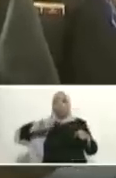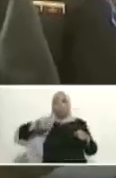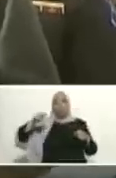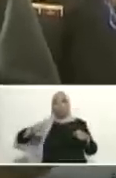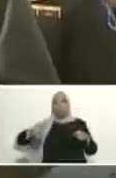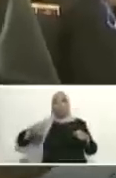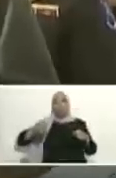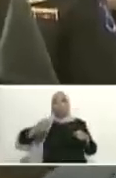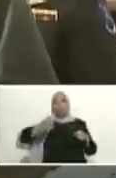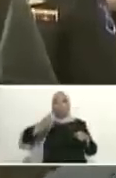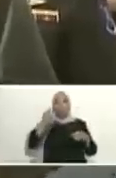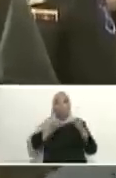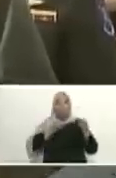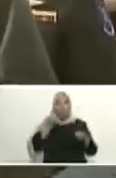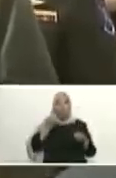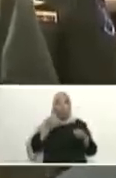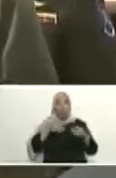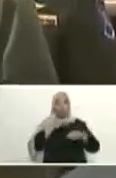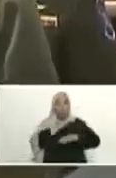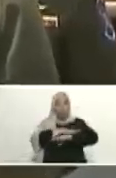Mar adentro, mar abierto.